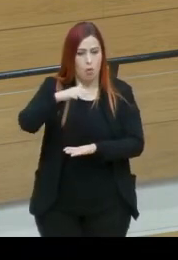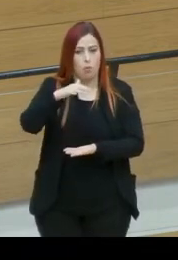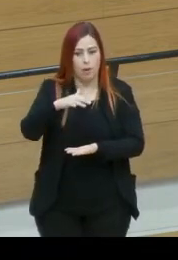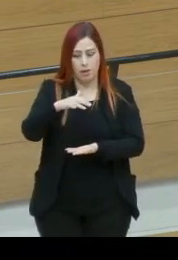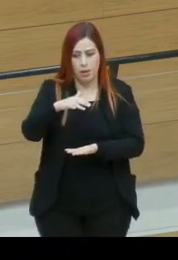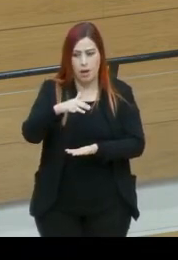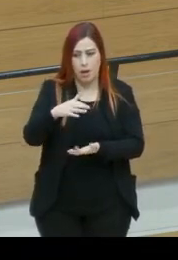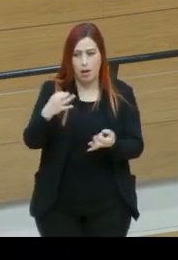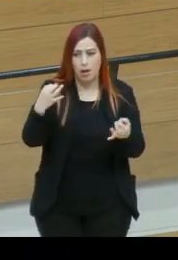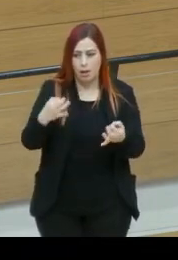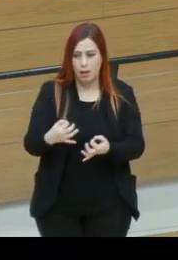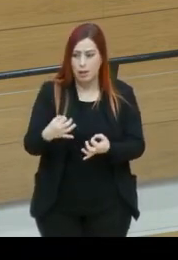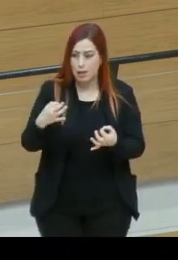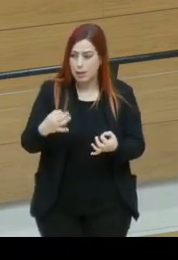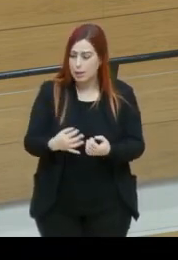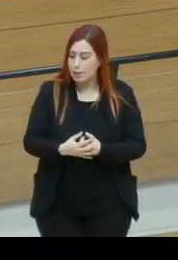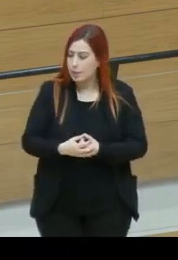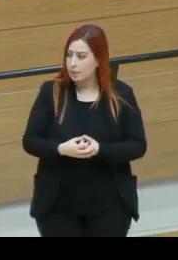sustancialmente la